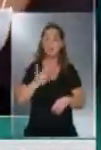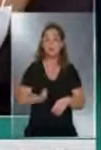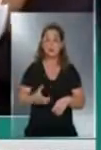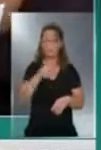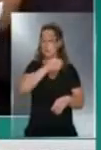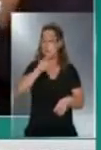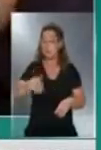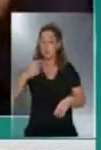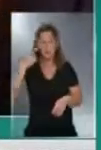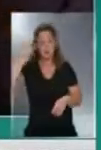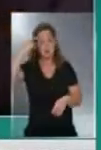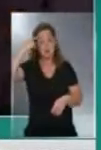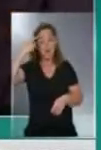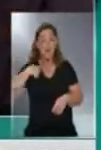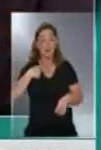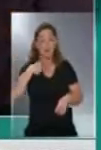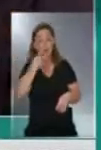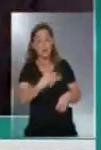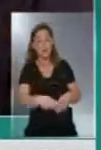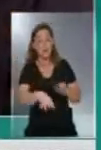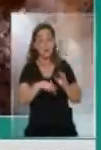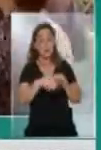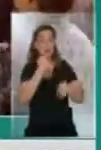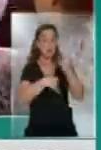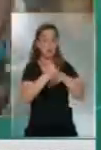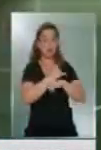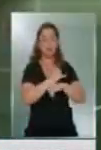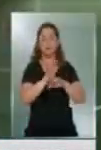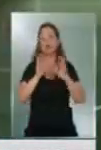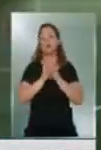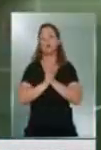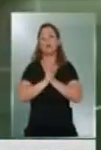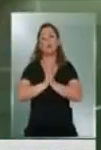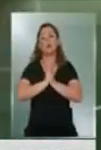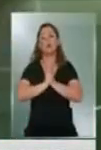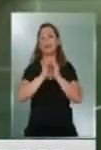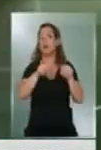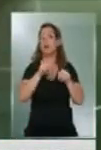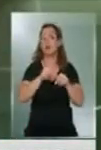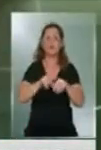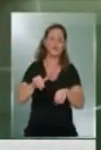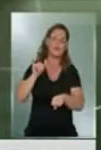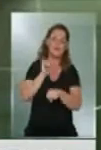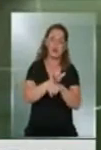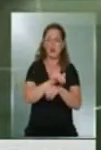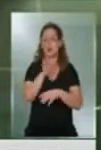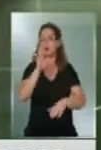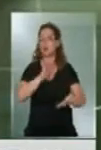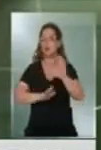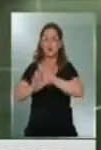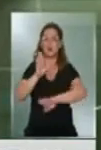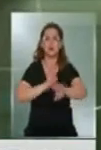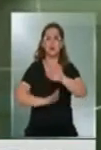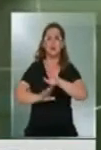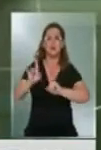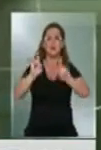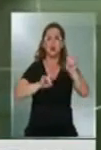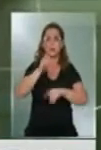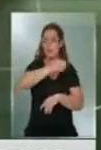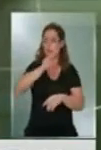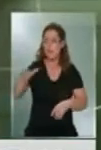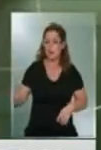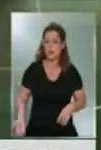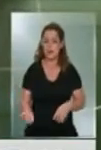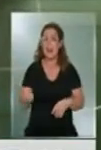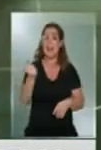en internet. Entonces, de alguna manera, ojalá se pudiera filtrar ese tipo de información que pueden llevar a pacientes a cometer errores a